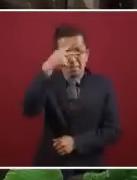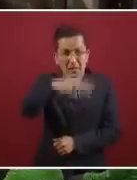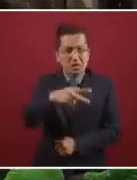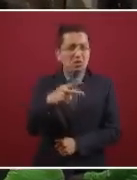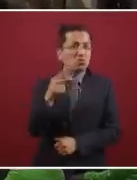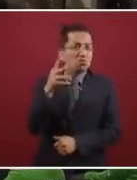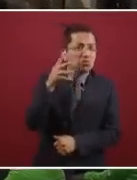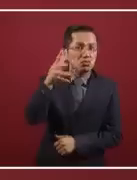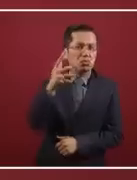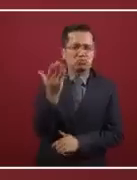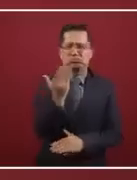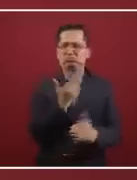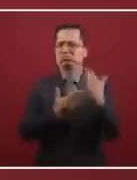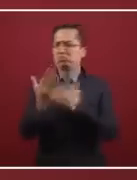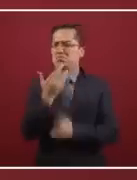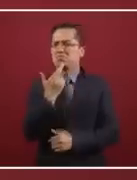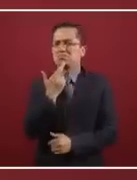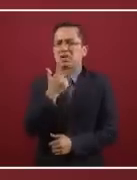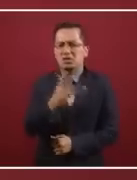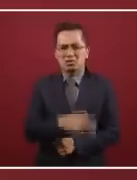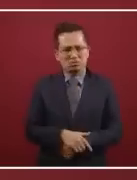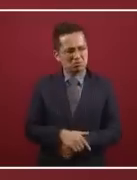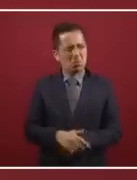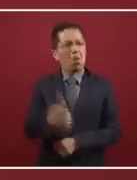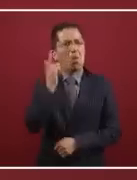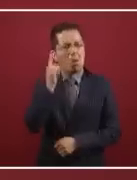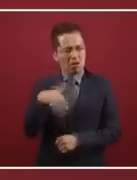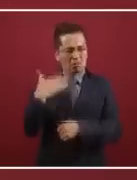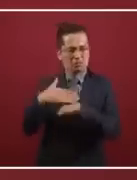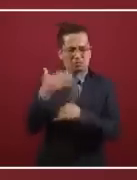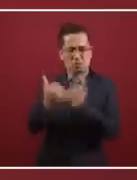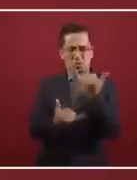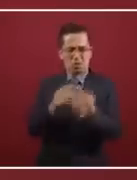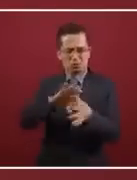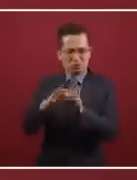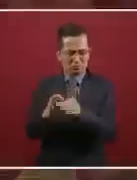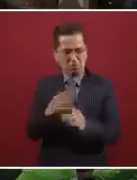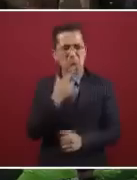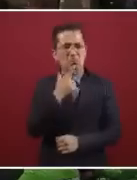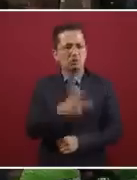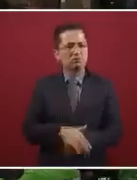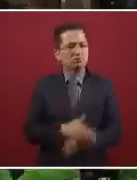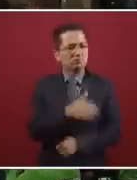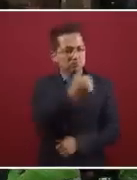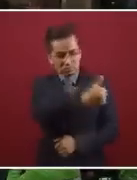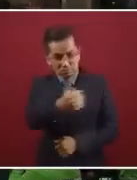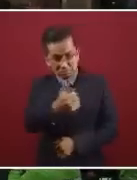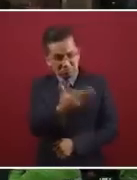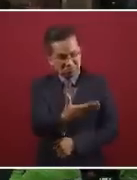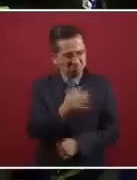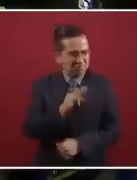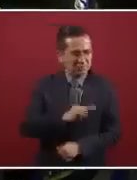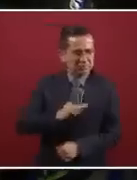mucho más veces el himno y esperemos que en los Juegos Olímpicos así sea también. Felicidades a cada uno. Gracias.